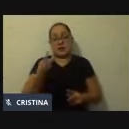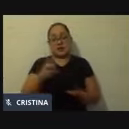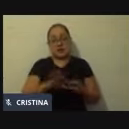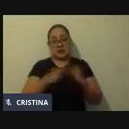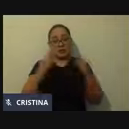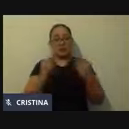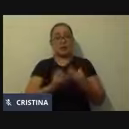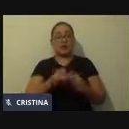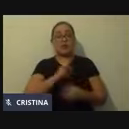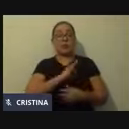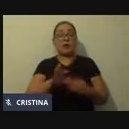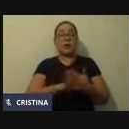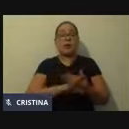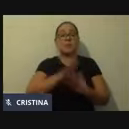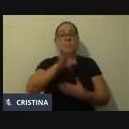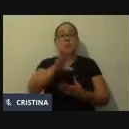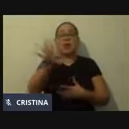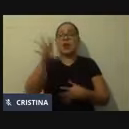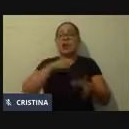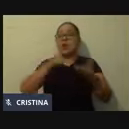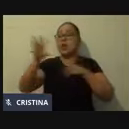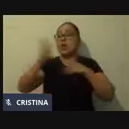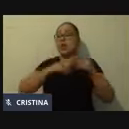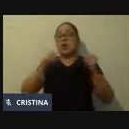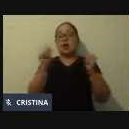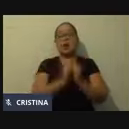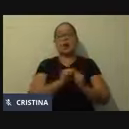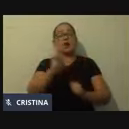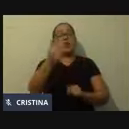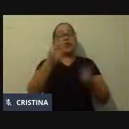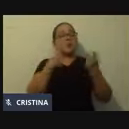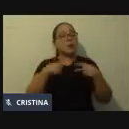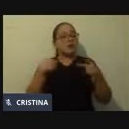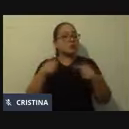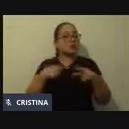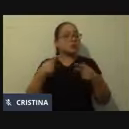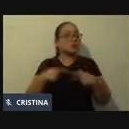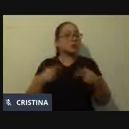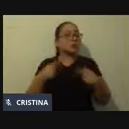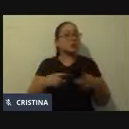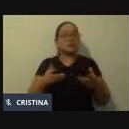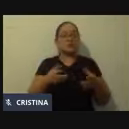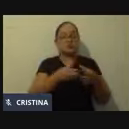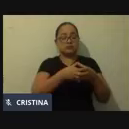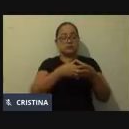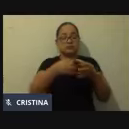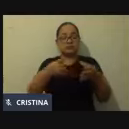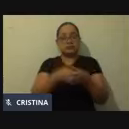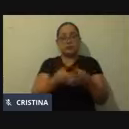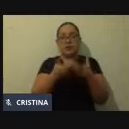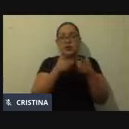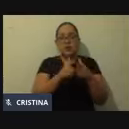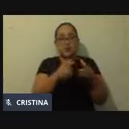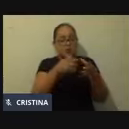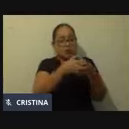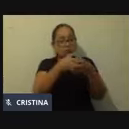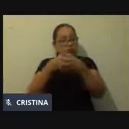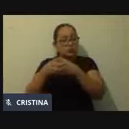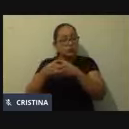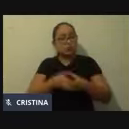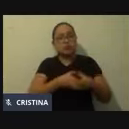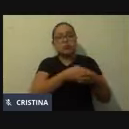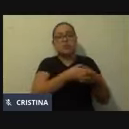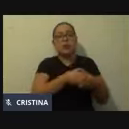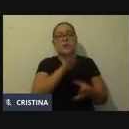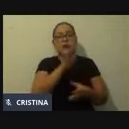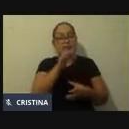también el contacto con otros cotos, con otras como mini tribus, digamos, se van a empezar a hacer donde la gente esté